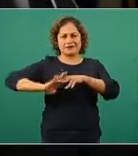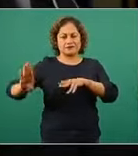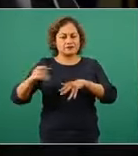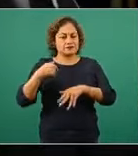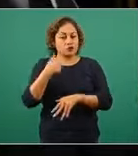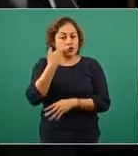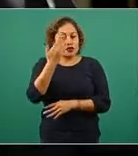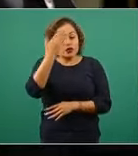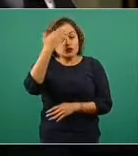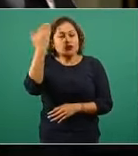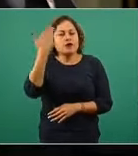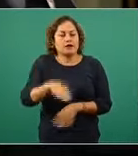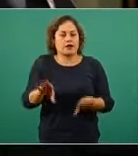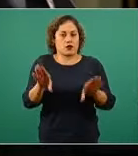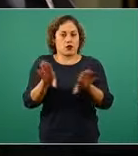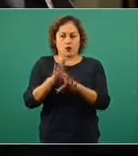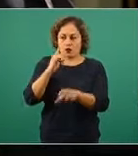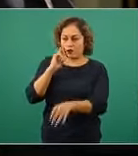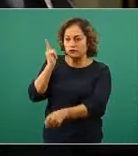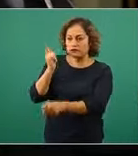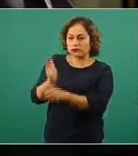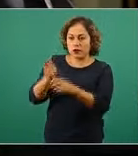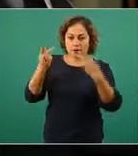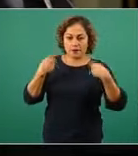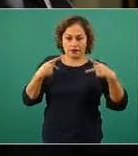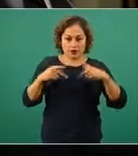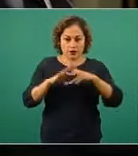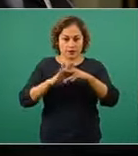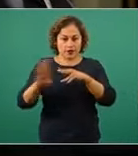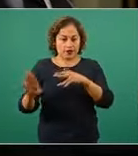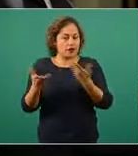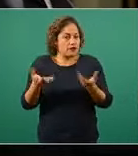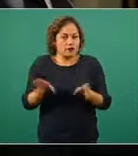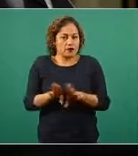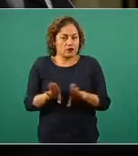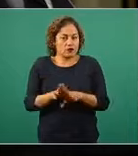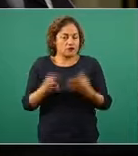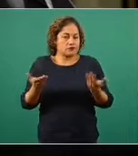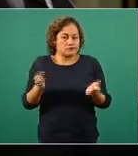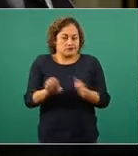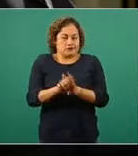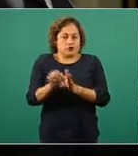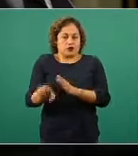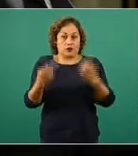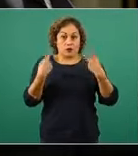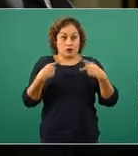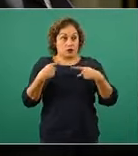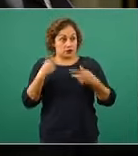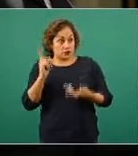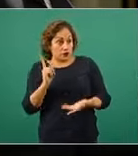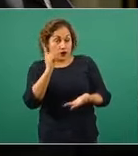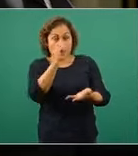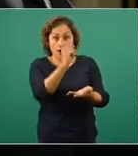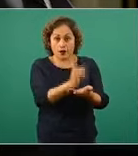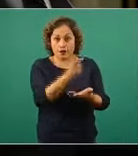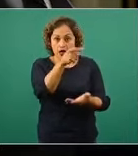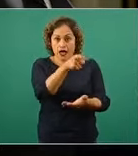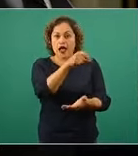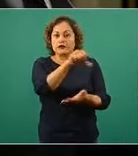se hace el seguimiento? ¿Es nada más cuando las personas acuden a los centros de salud, o ustedes han aplicado